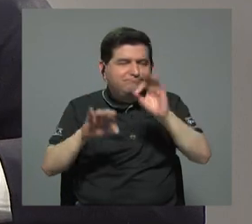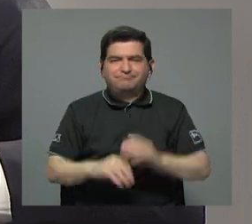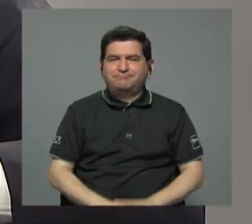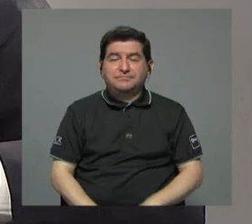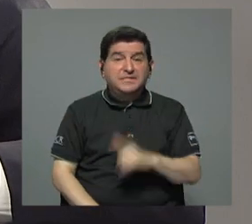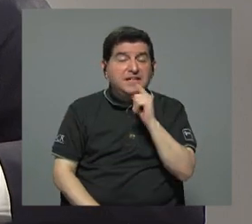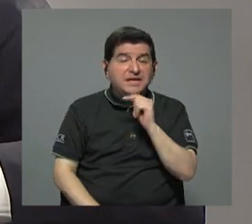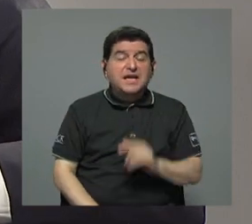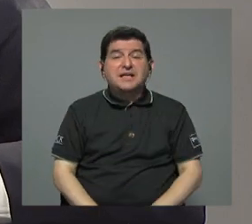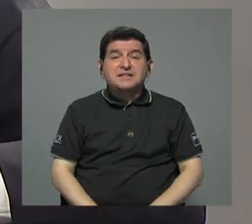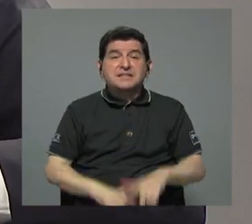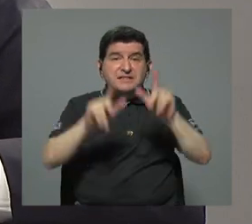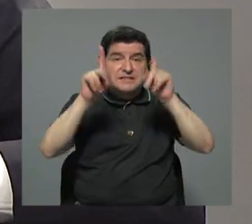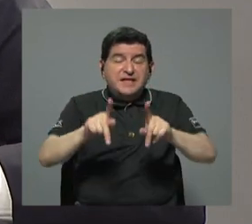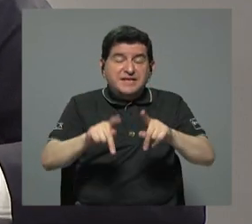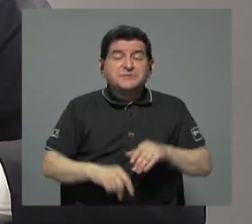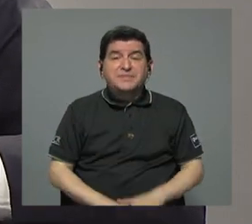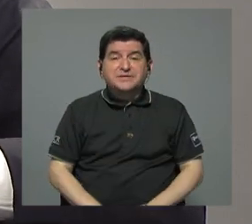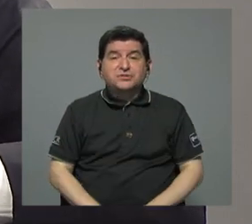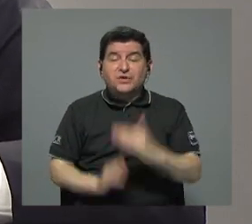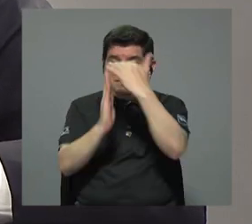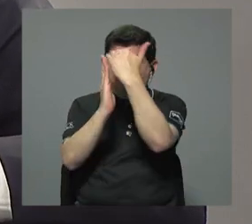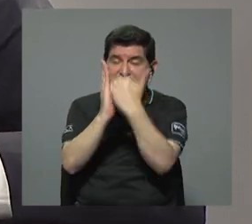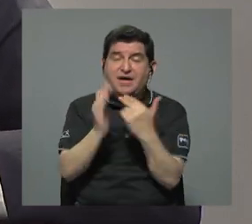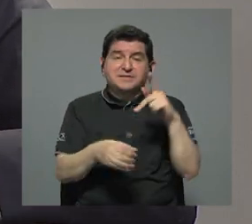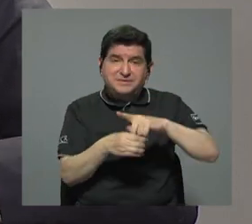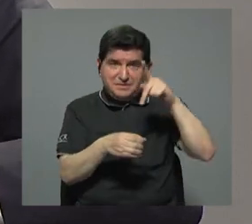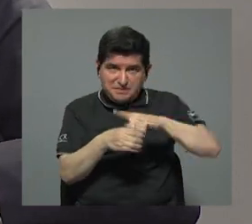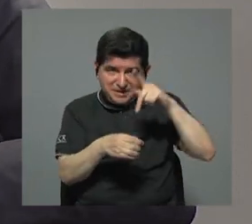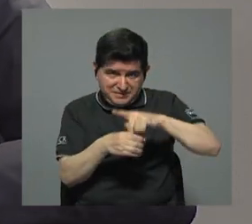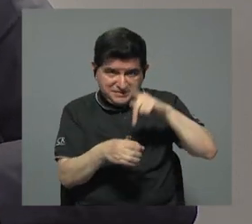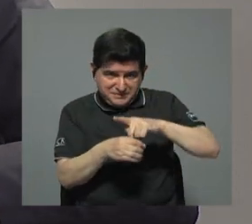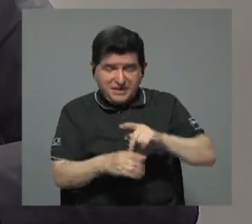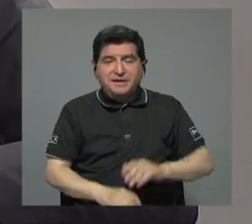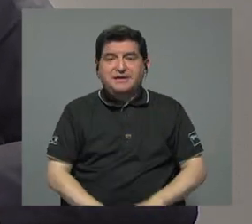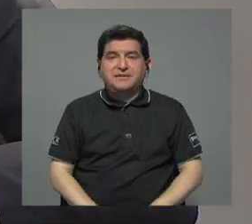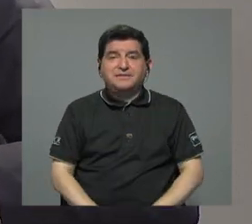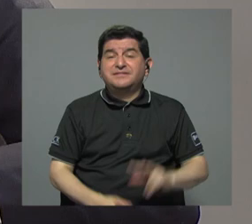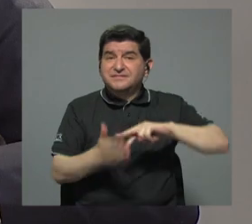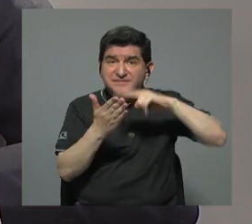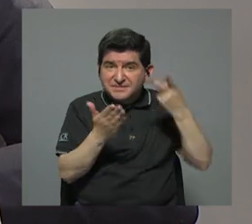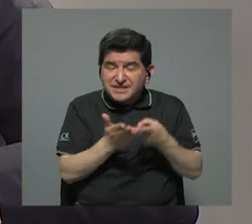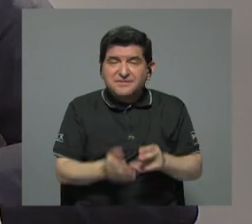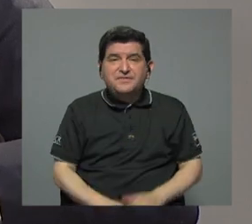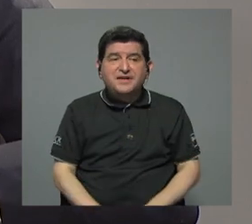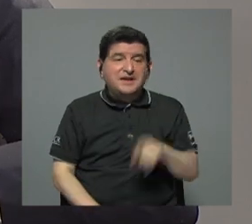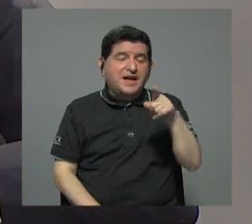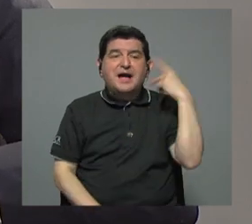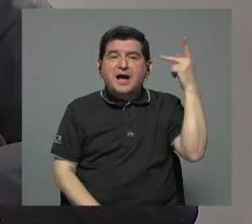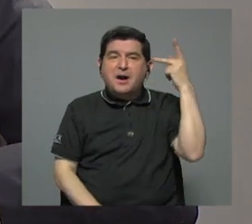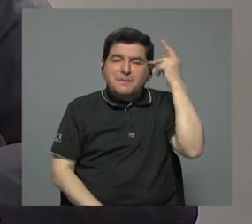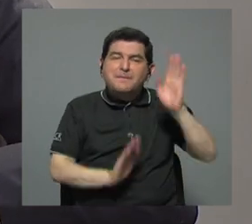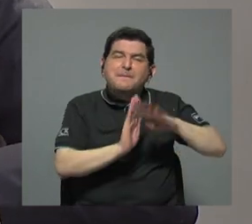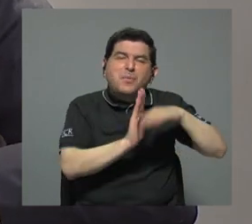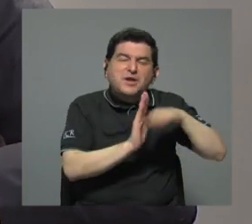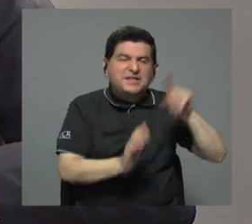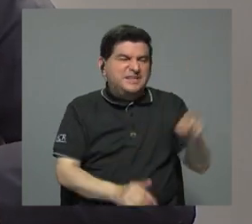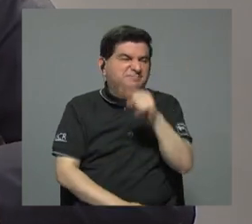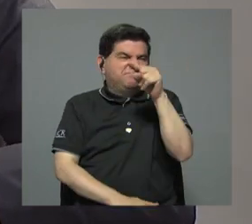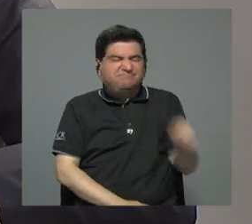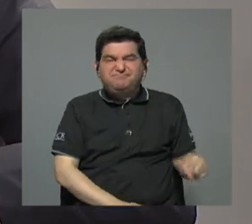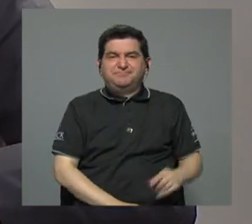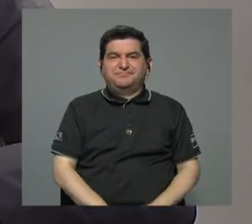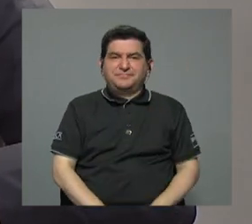los de los cuadros digamos de referencia que que participan desde los partidos es decir que eso que conocemos como politiquería y que radicaron